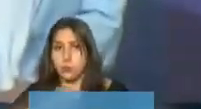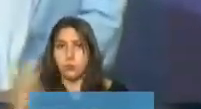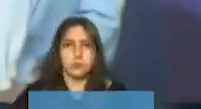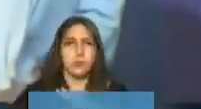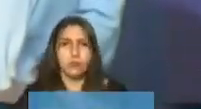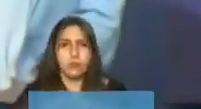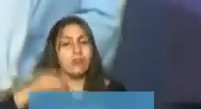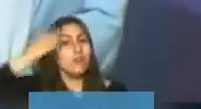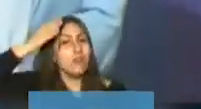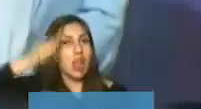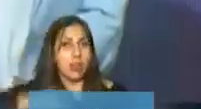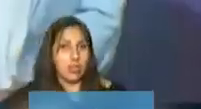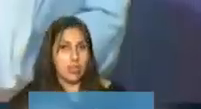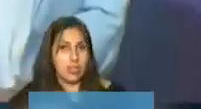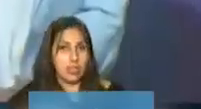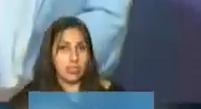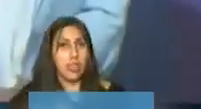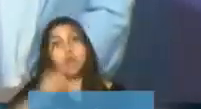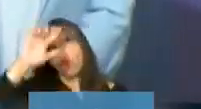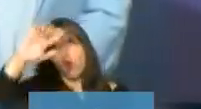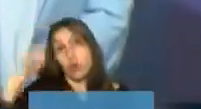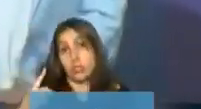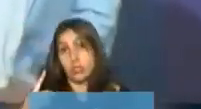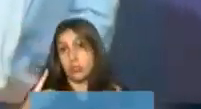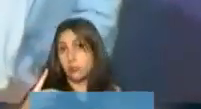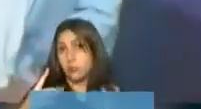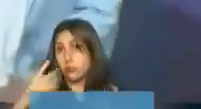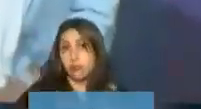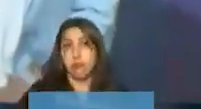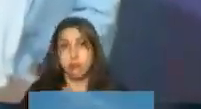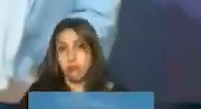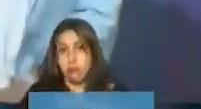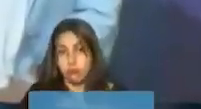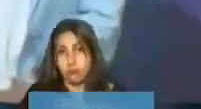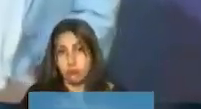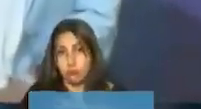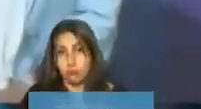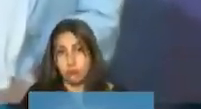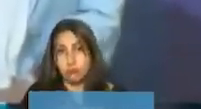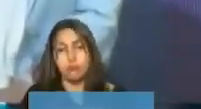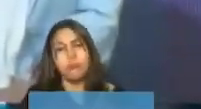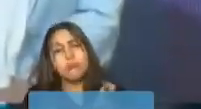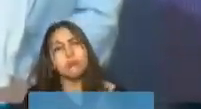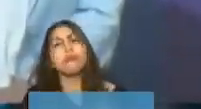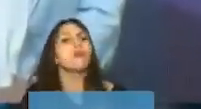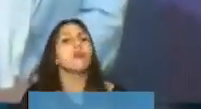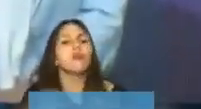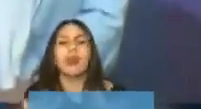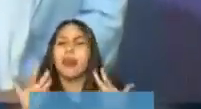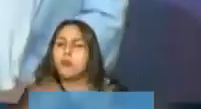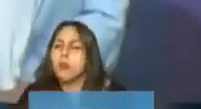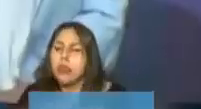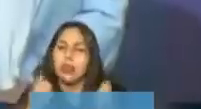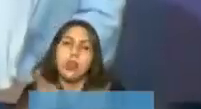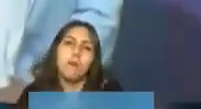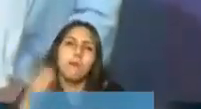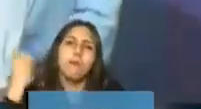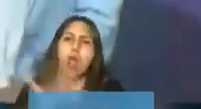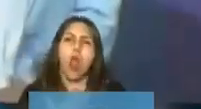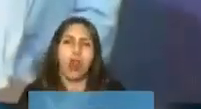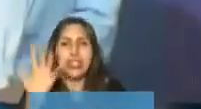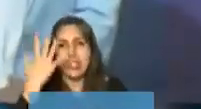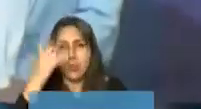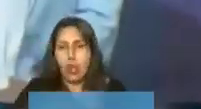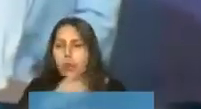encabezado por Beatriz y por Luis, quiere dedicarle los mejores 5 años de su